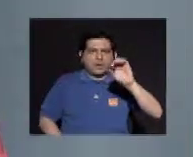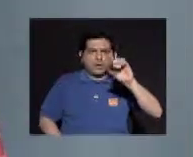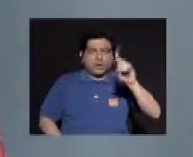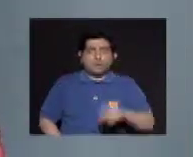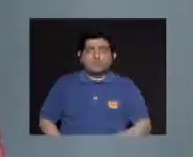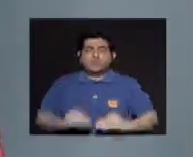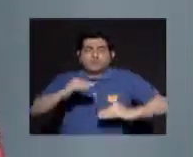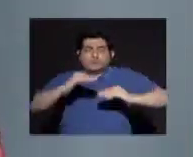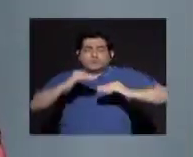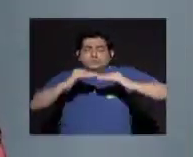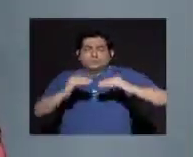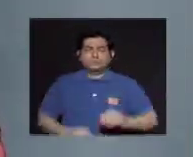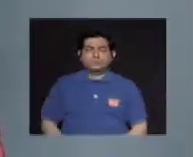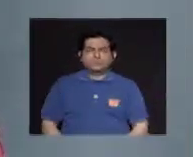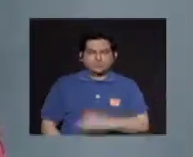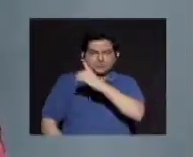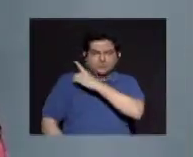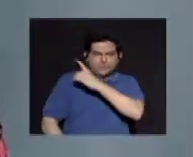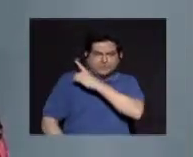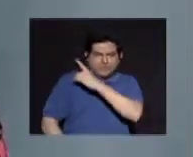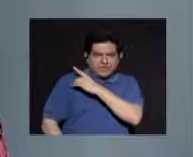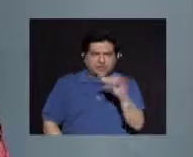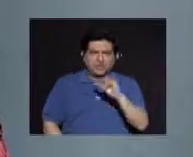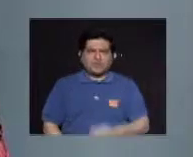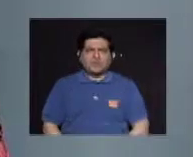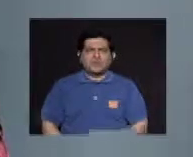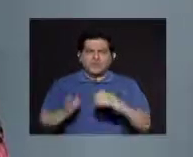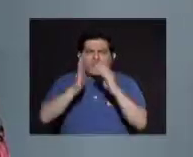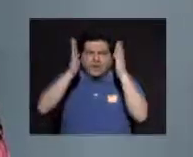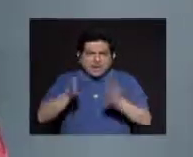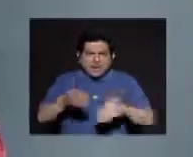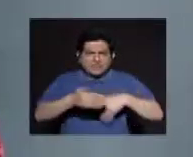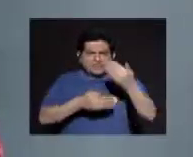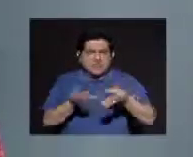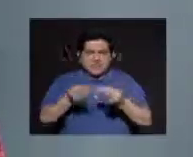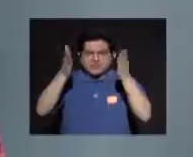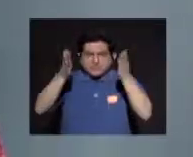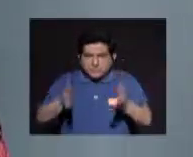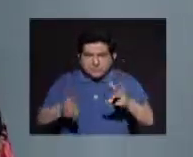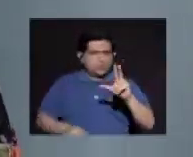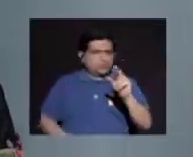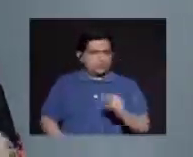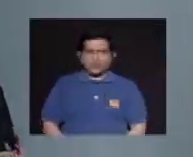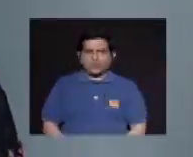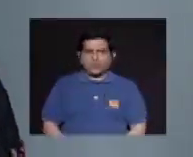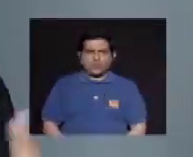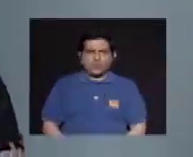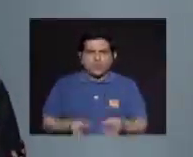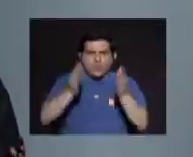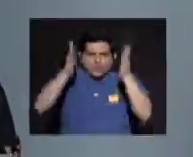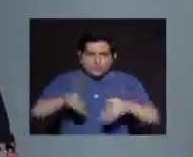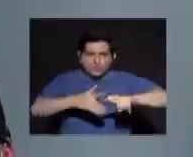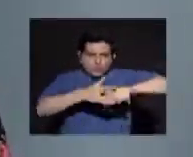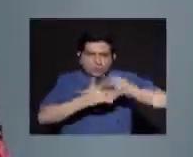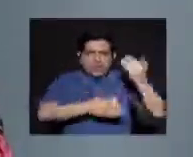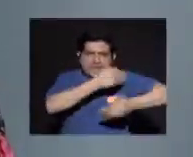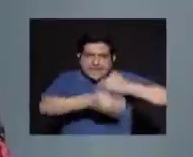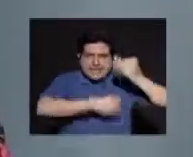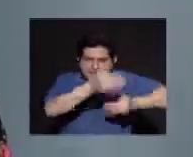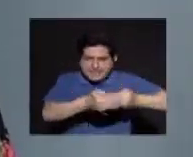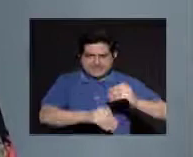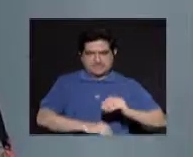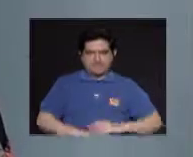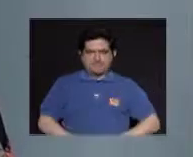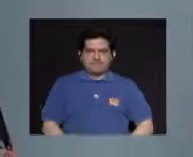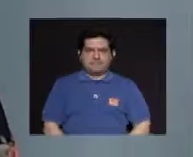por ejemplo, no es un director el que es el guionista o que trabaja con el guionista y después busca un productor, sino que el productor arranca el proceso.